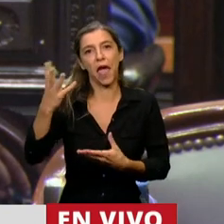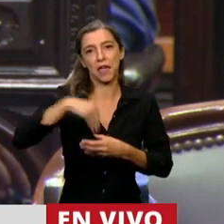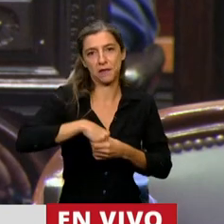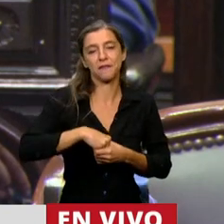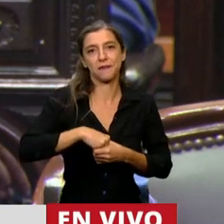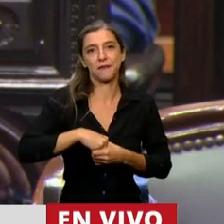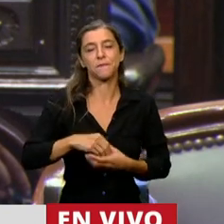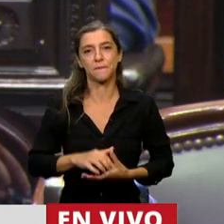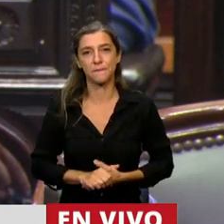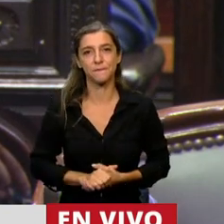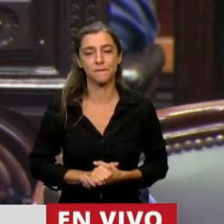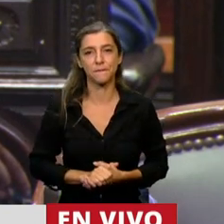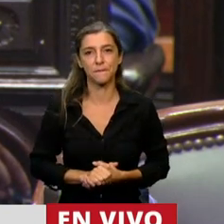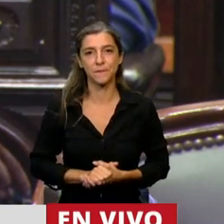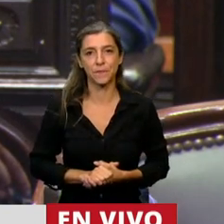bancadas también.